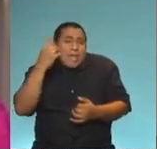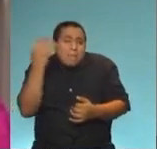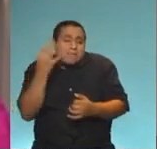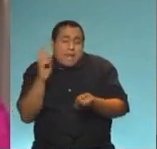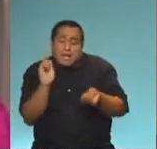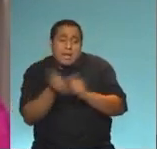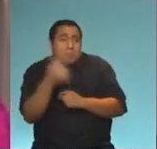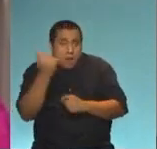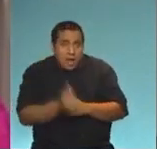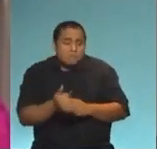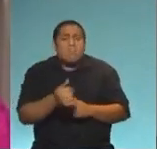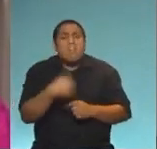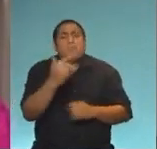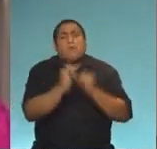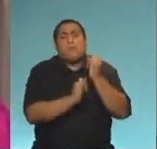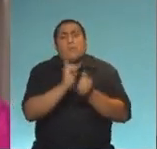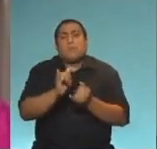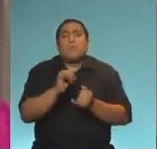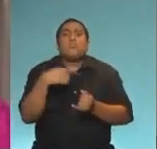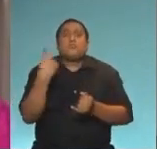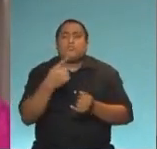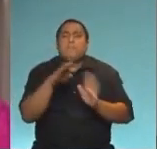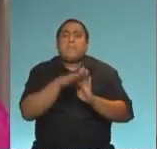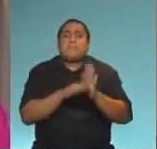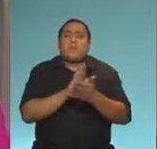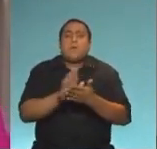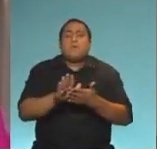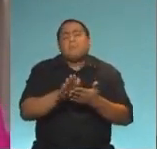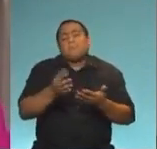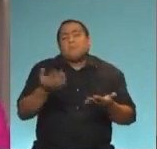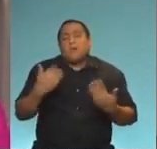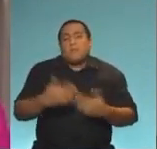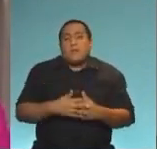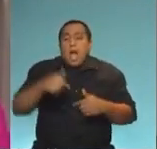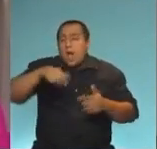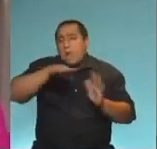sabremos qué medida nueva hay que tomar. Por el momento seguimos con las mismas medidas de hasta aquí.